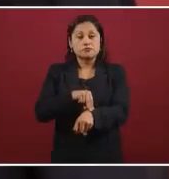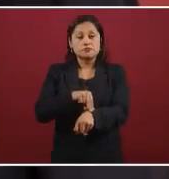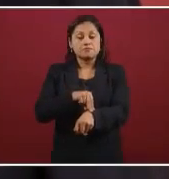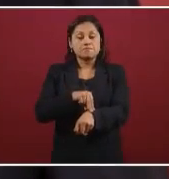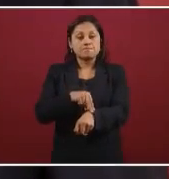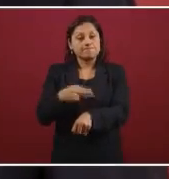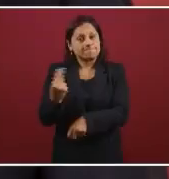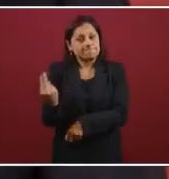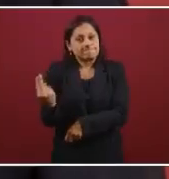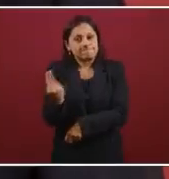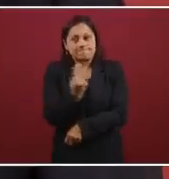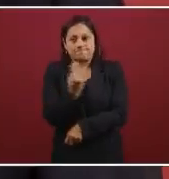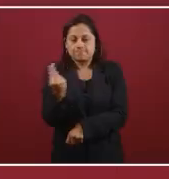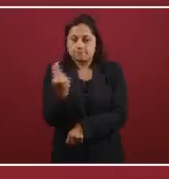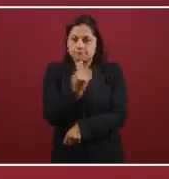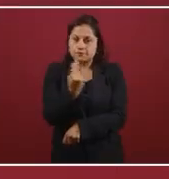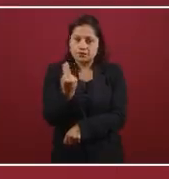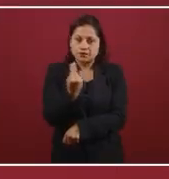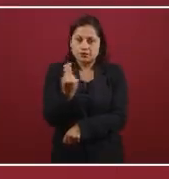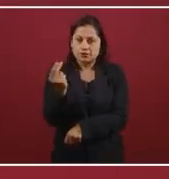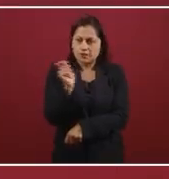de mayor especialización,